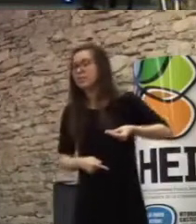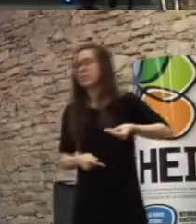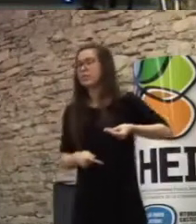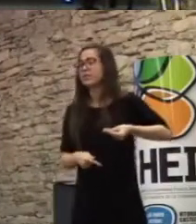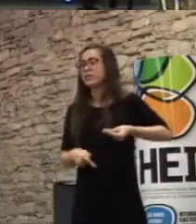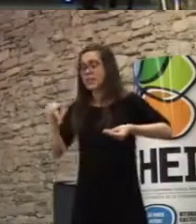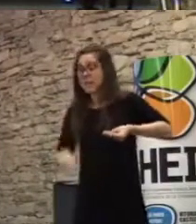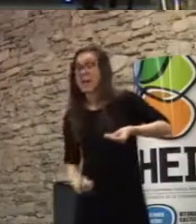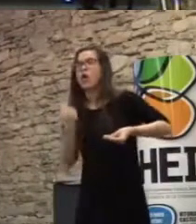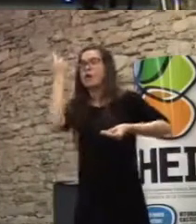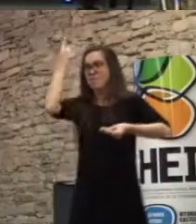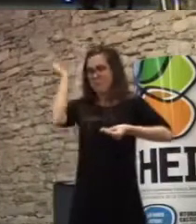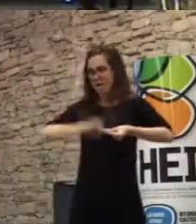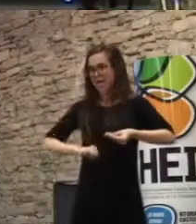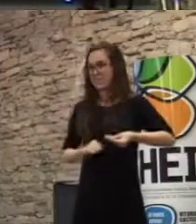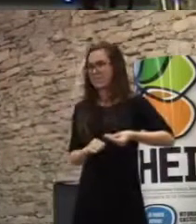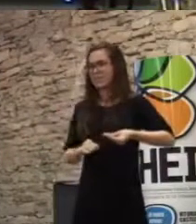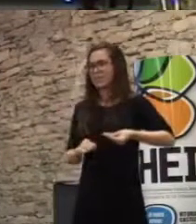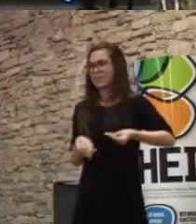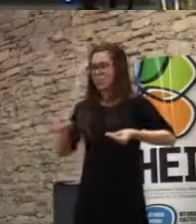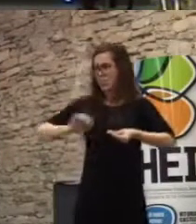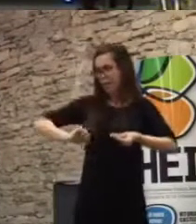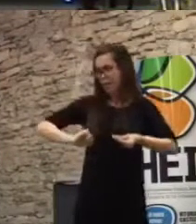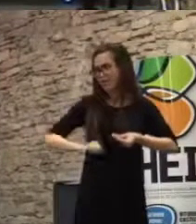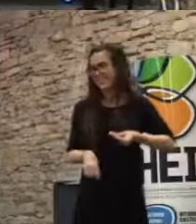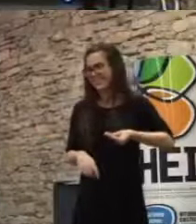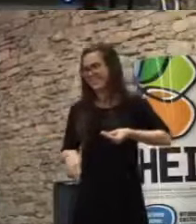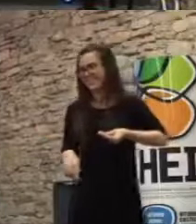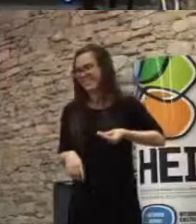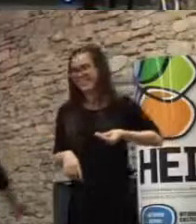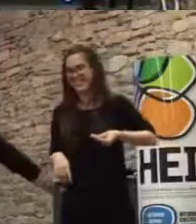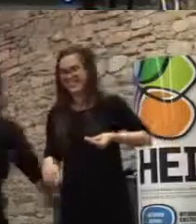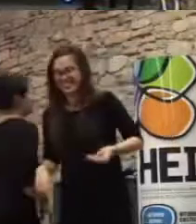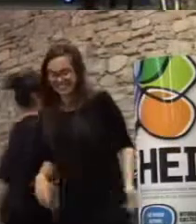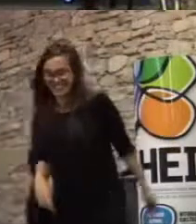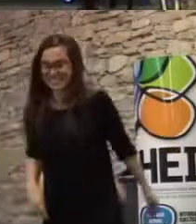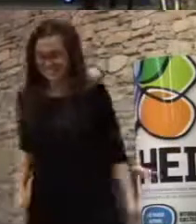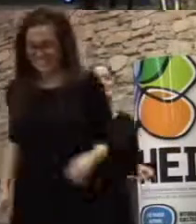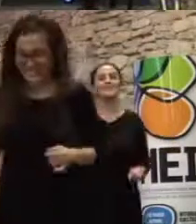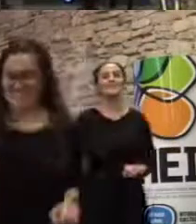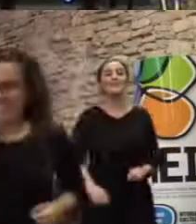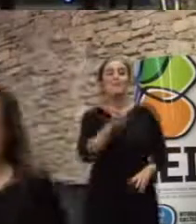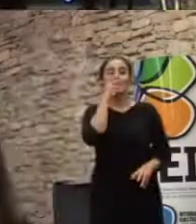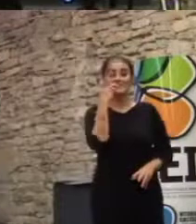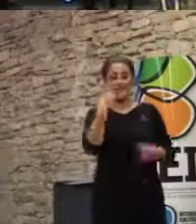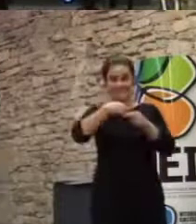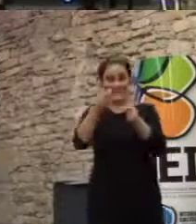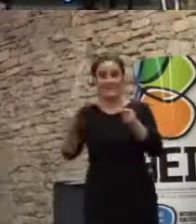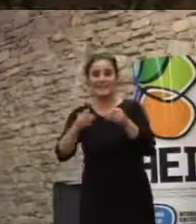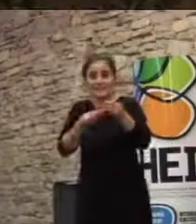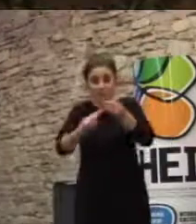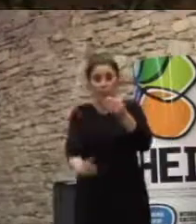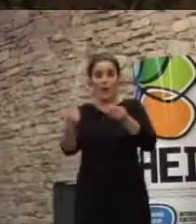de abajo arriba y de abajo arriba vamos a subir tres cartas de abajo arriba el número que haya elegido y